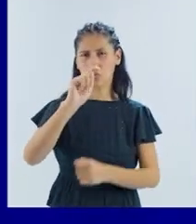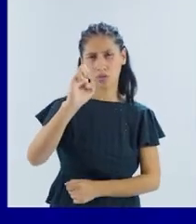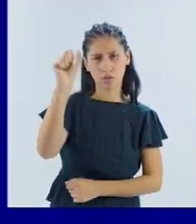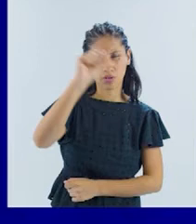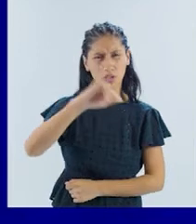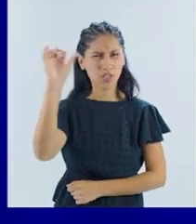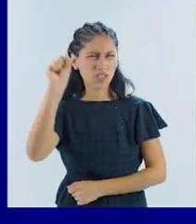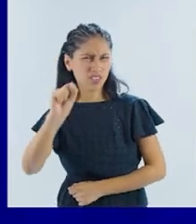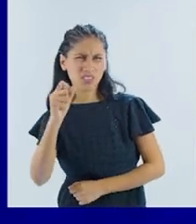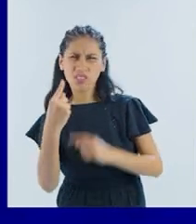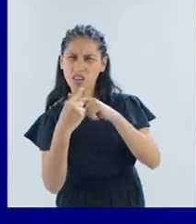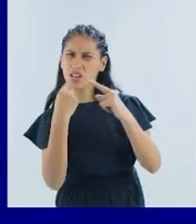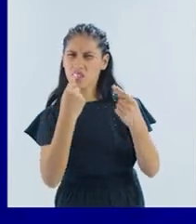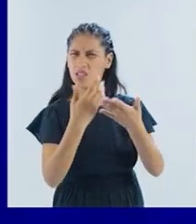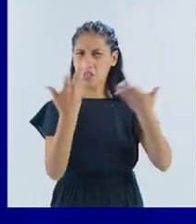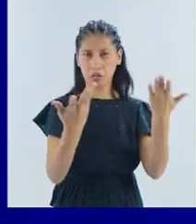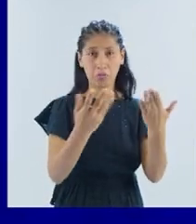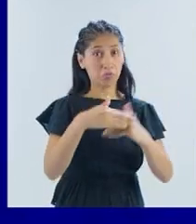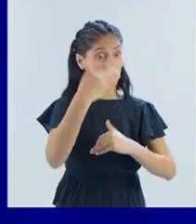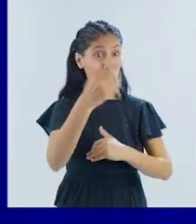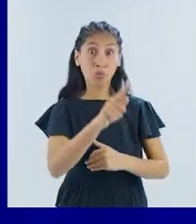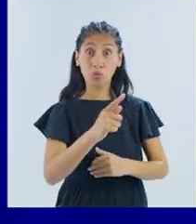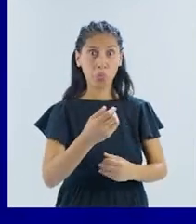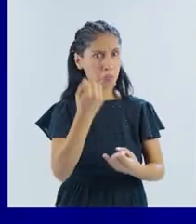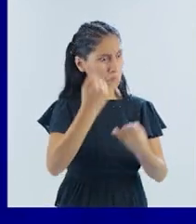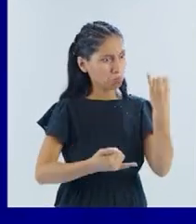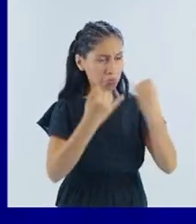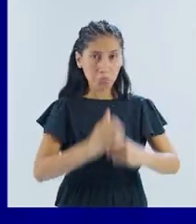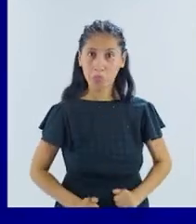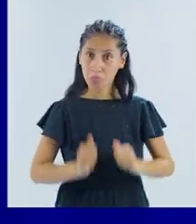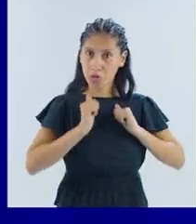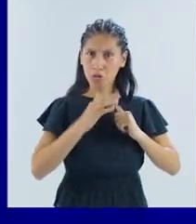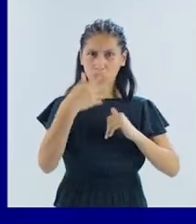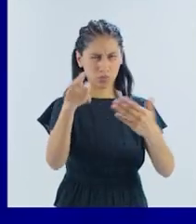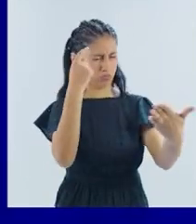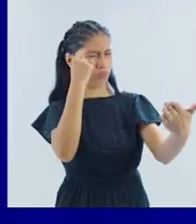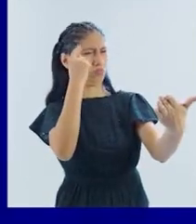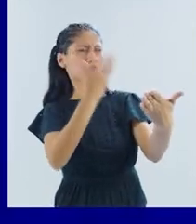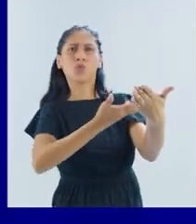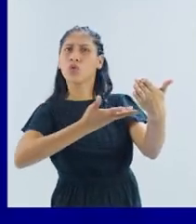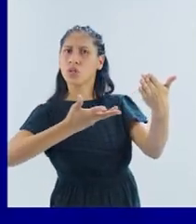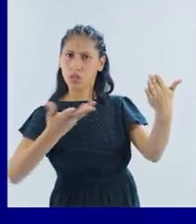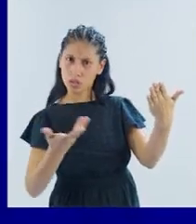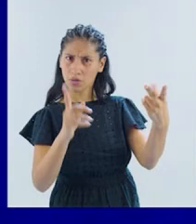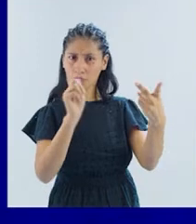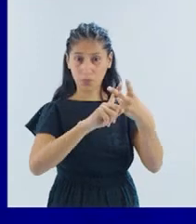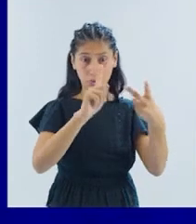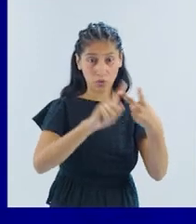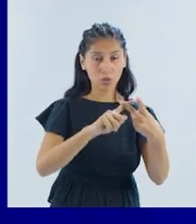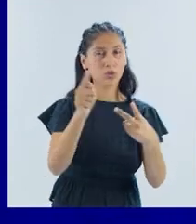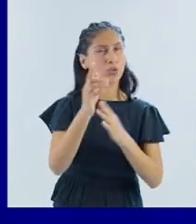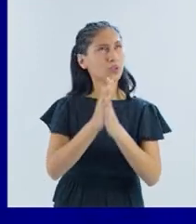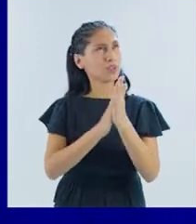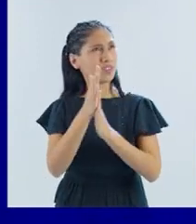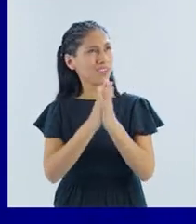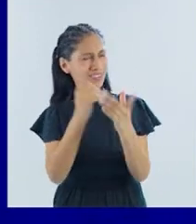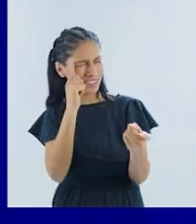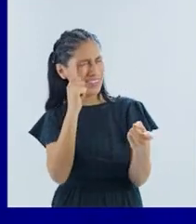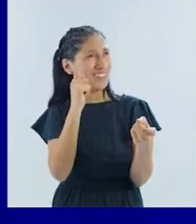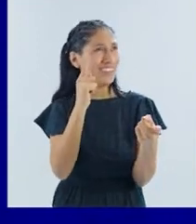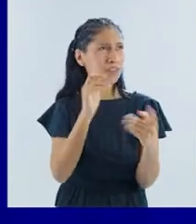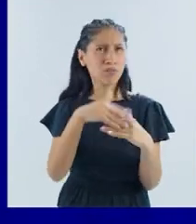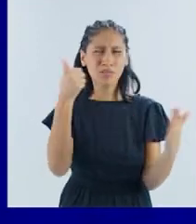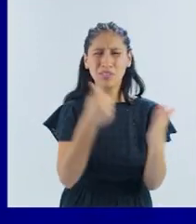Solo al final de la vida uno cobra conciencia de ella. B. Las vicisitudes del entorno atacan nuestros